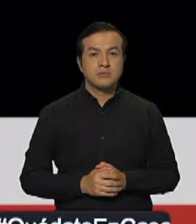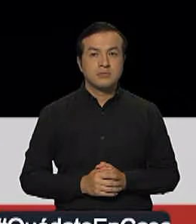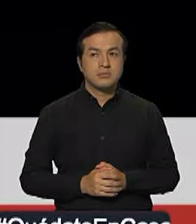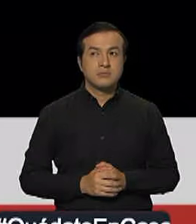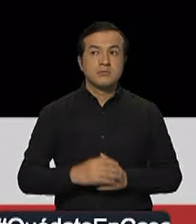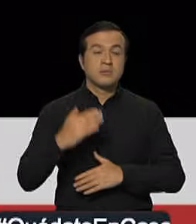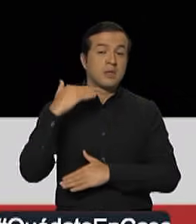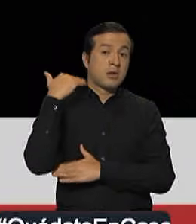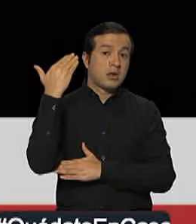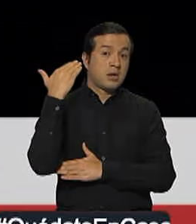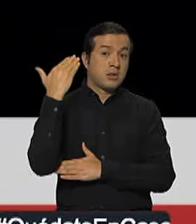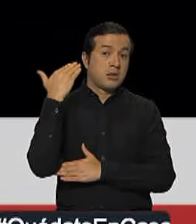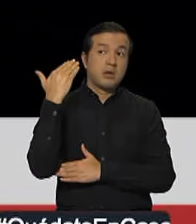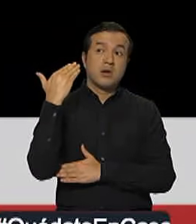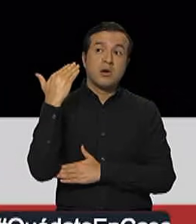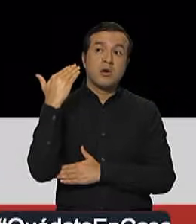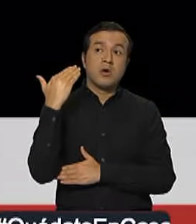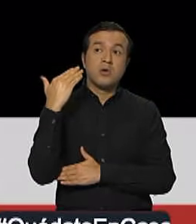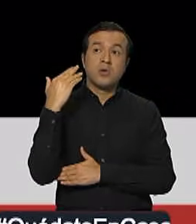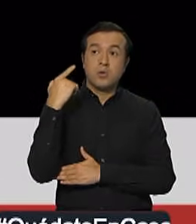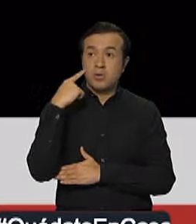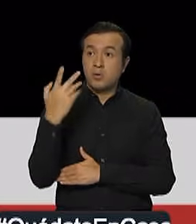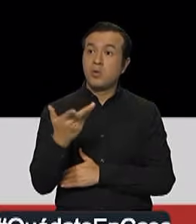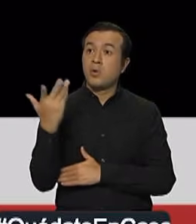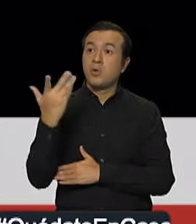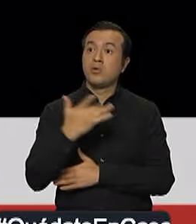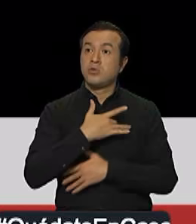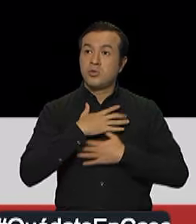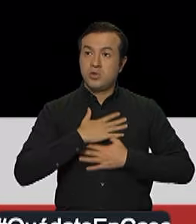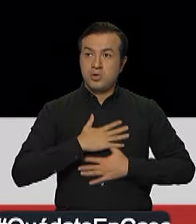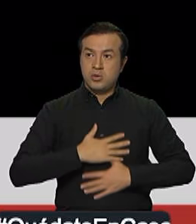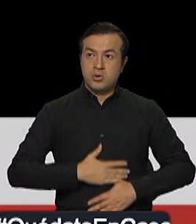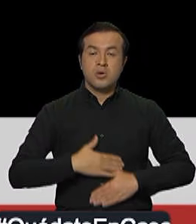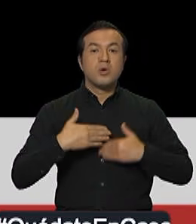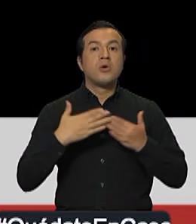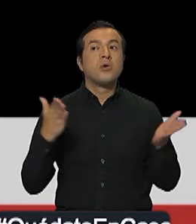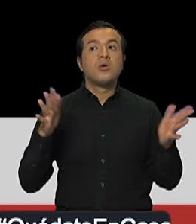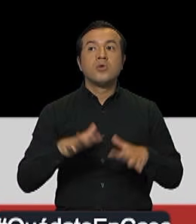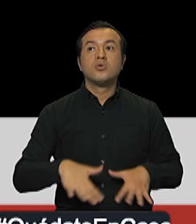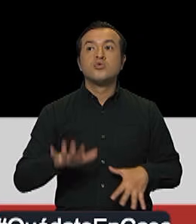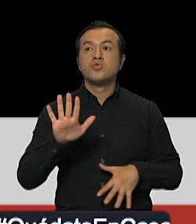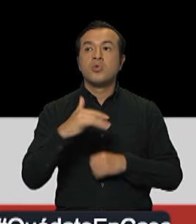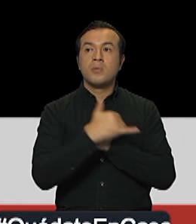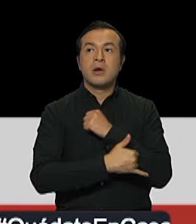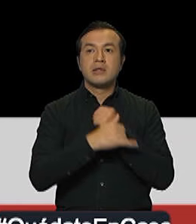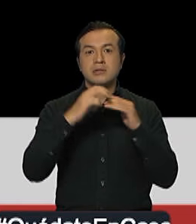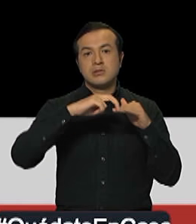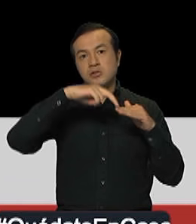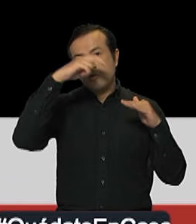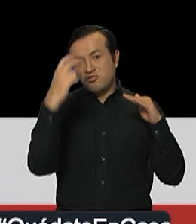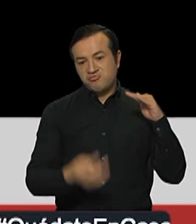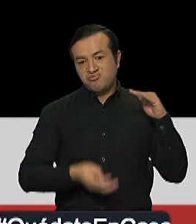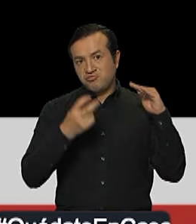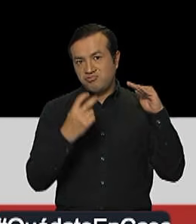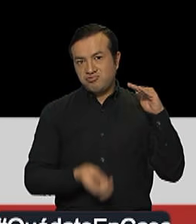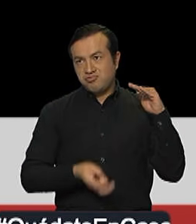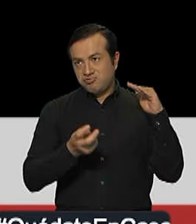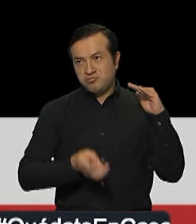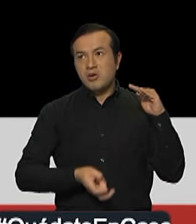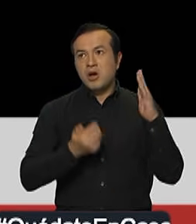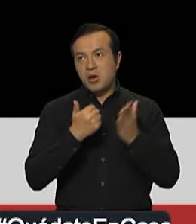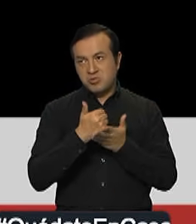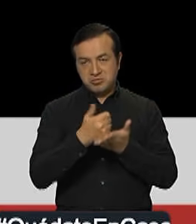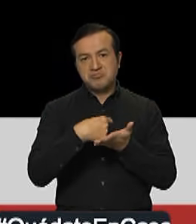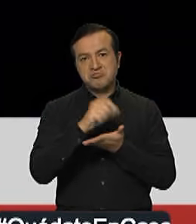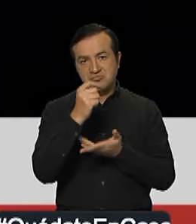El alcalde de Queenstown, en Nueva Zelanda, celebró el alivio de las restricciones por el coronavirus en el país practicando puenting. Las autoridades permitieron reabrir